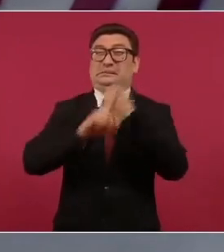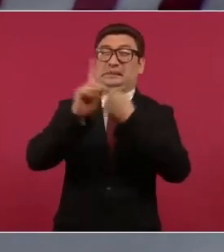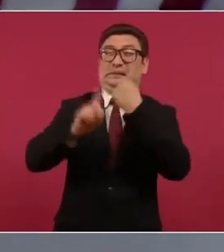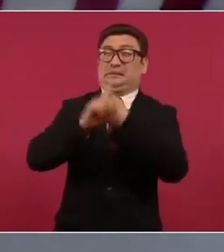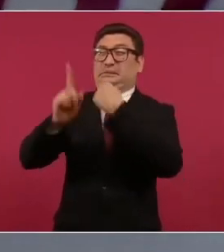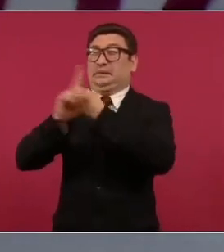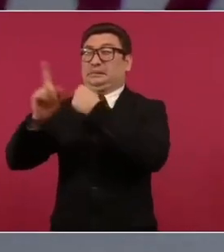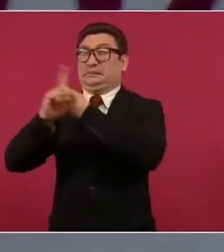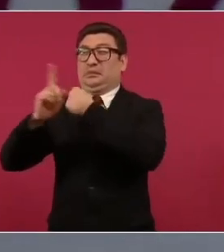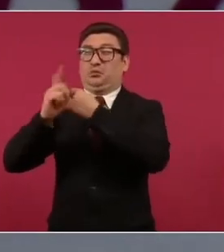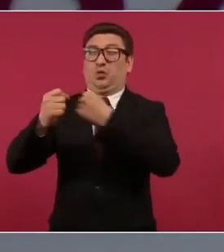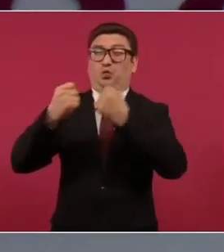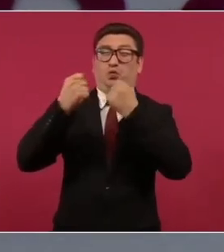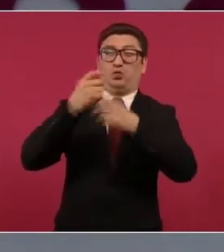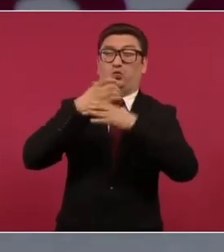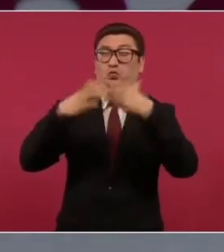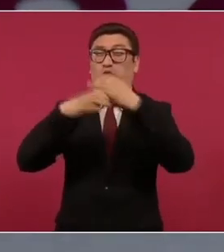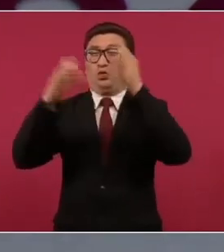goteaba abajo.